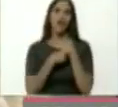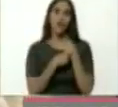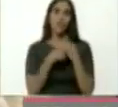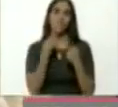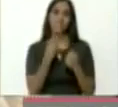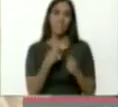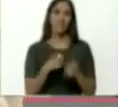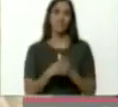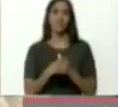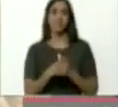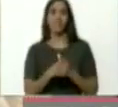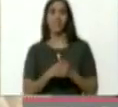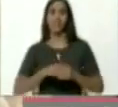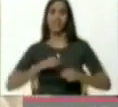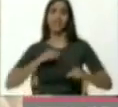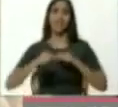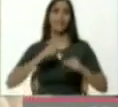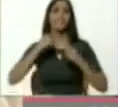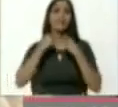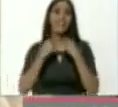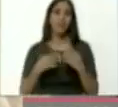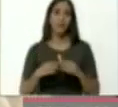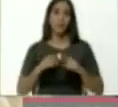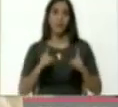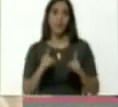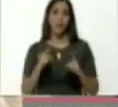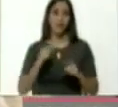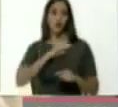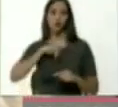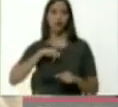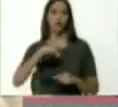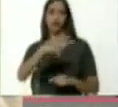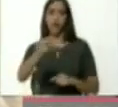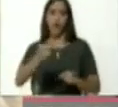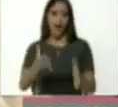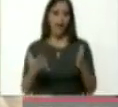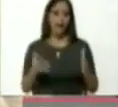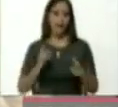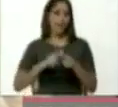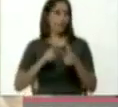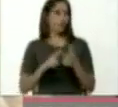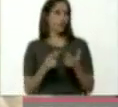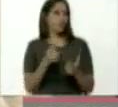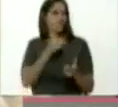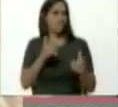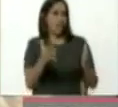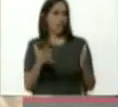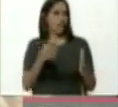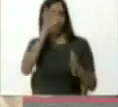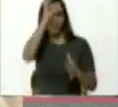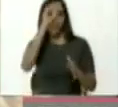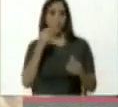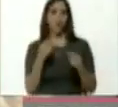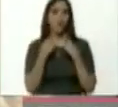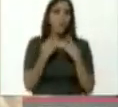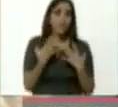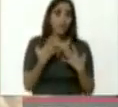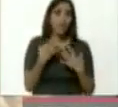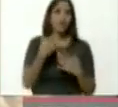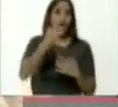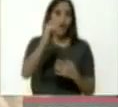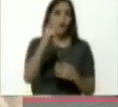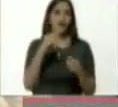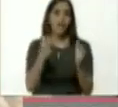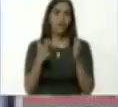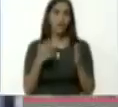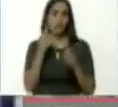diciendo que el régimen perdió. Pero nosotros no hemos ganado, entonces aquí hay alguien que ganó y no lo sabemos, porque cuando hay un perdedor hay un ganador. Vamos